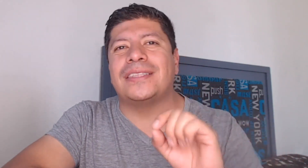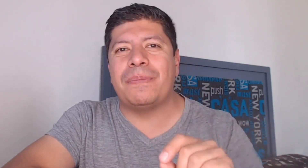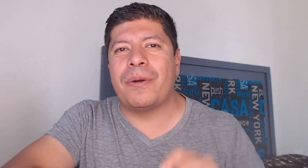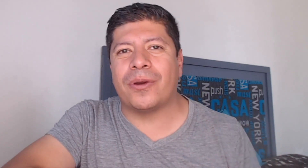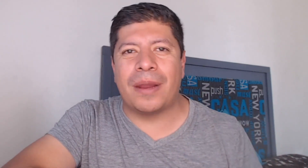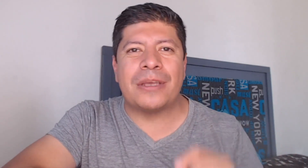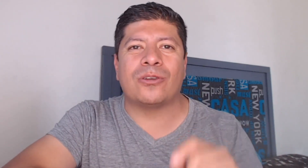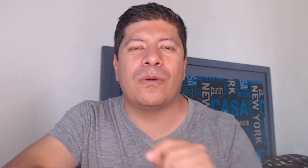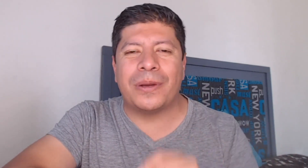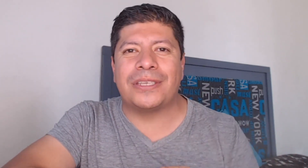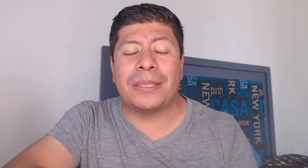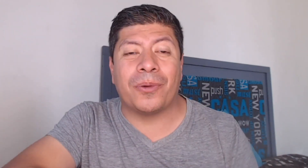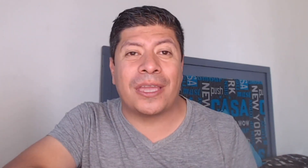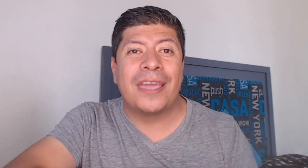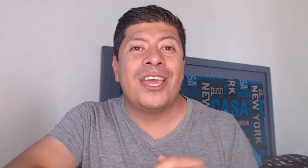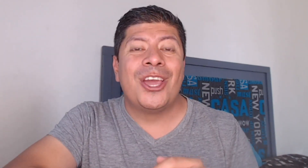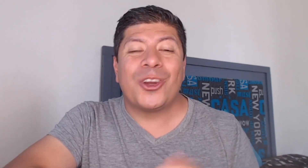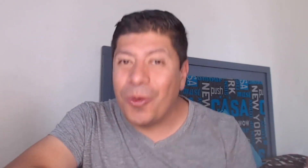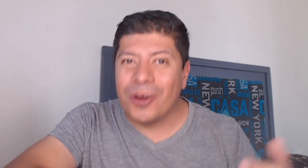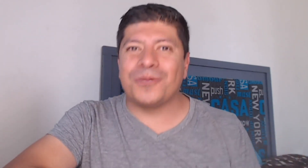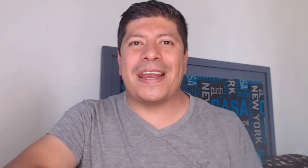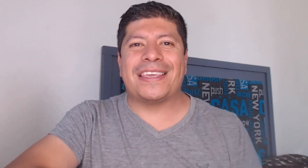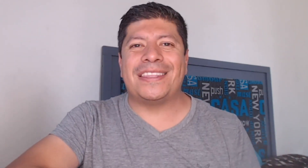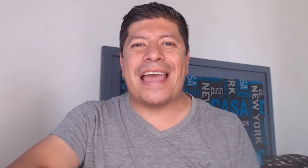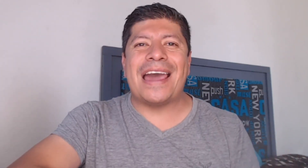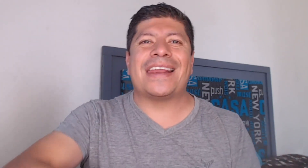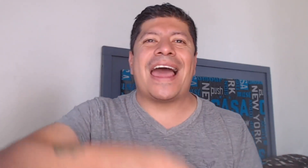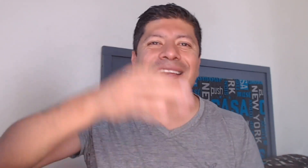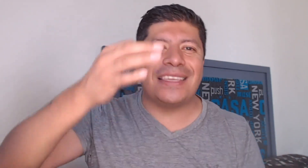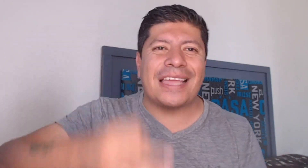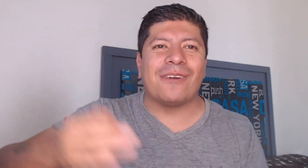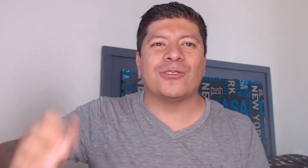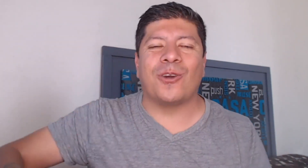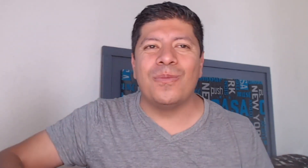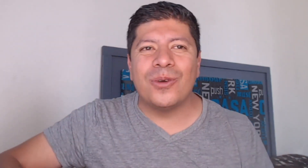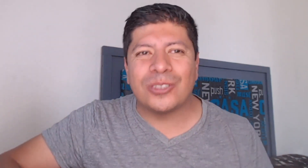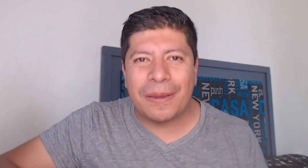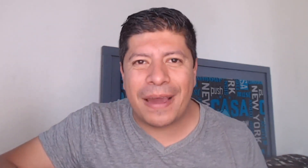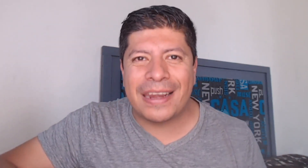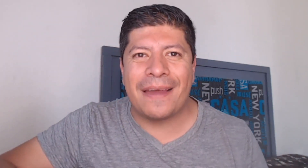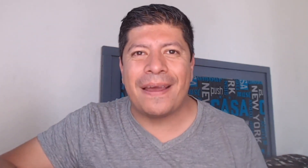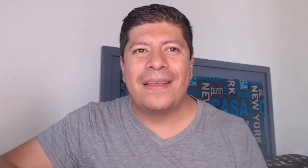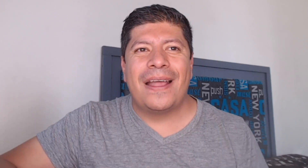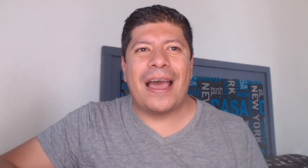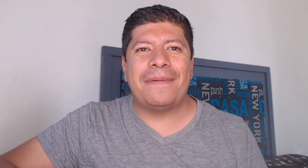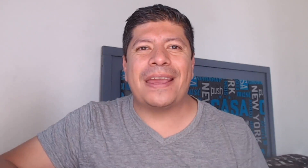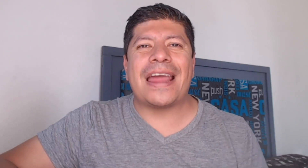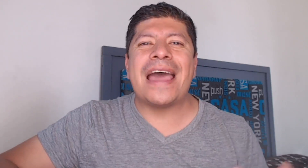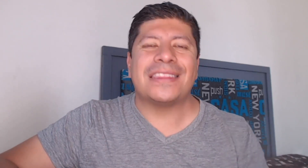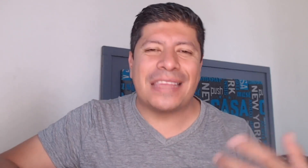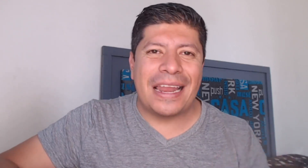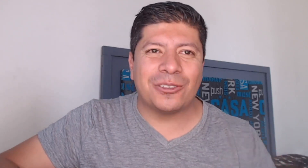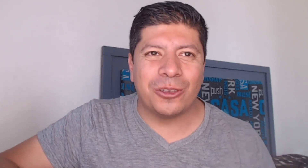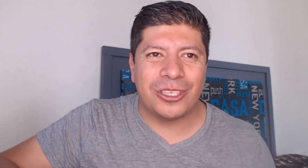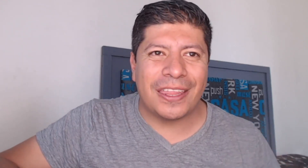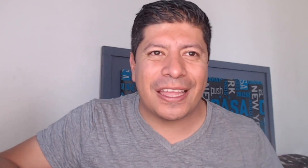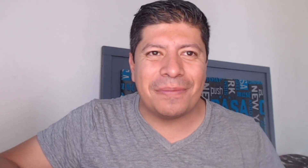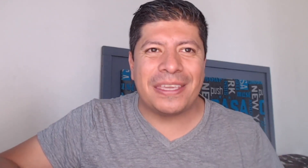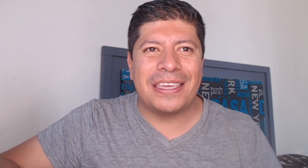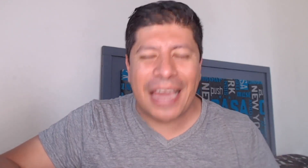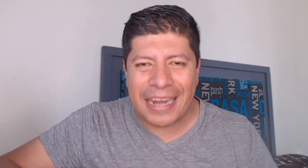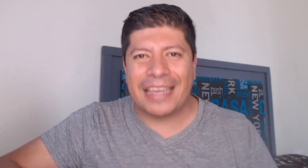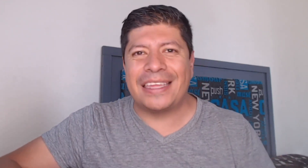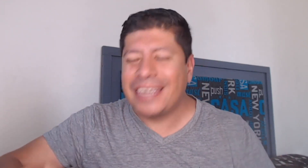dejar este tipo de programas como presente, porque ¿cómo los van a quitar? Al quitarlos, ¿cómo se van a ver ante la